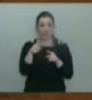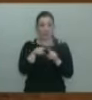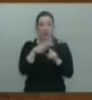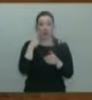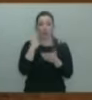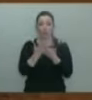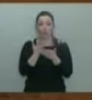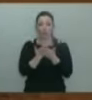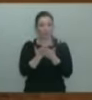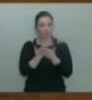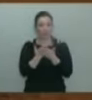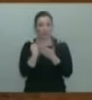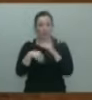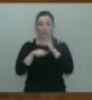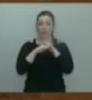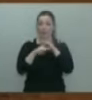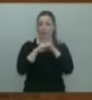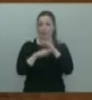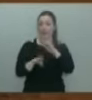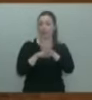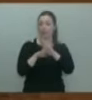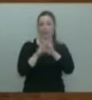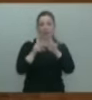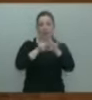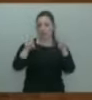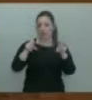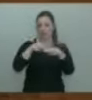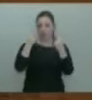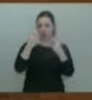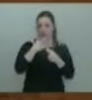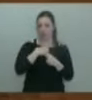el mantenimiento de esta sociedad pública y, por lo tanto,